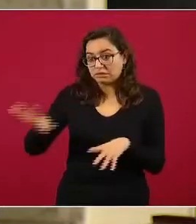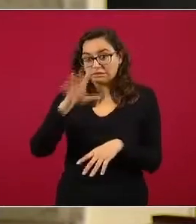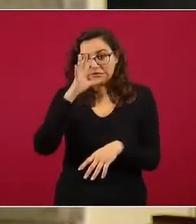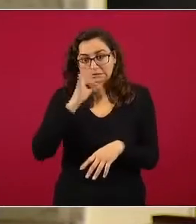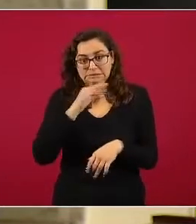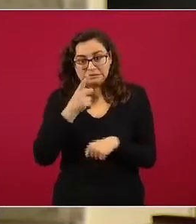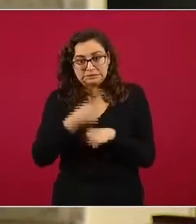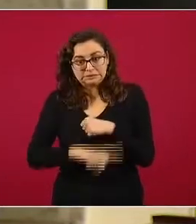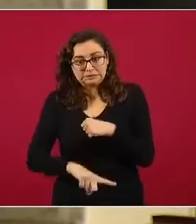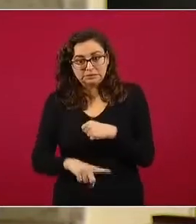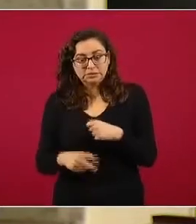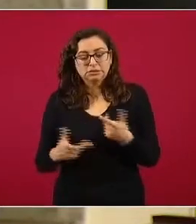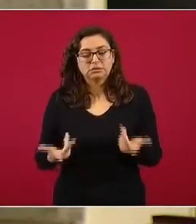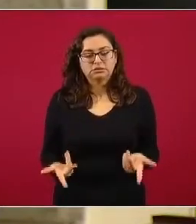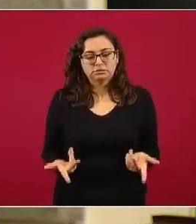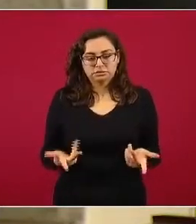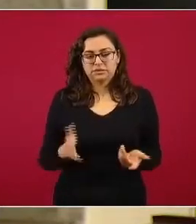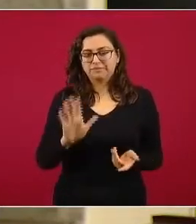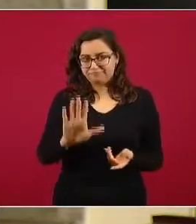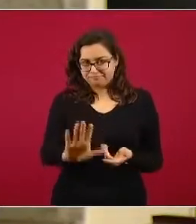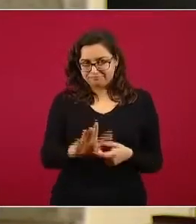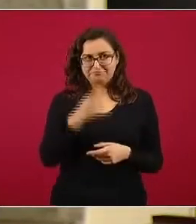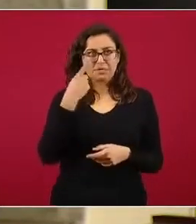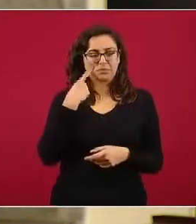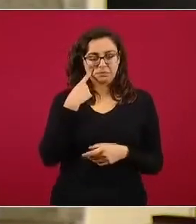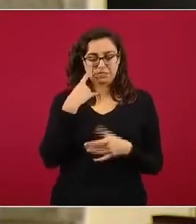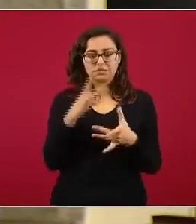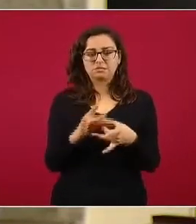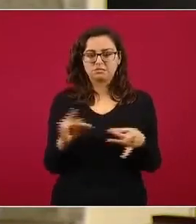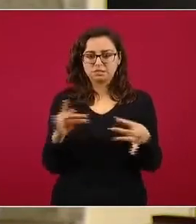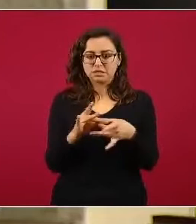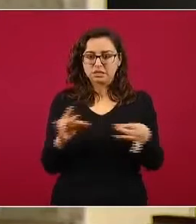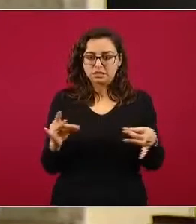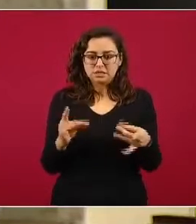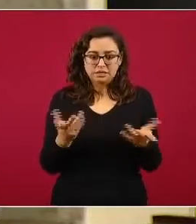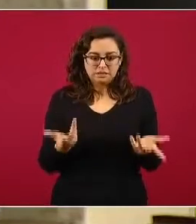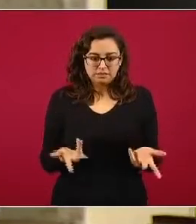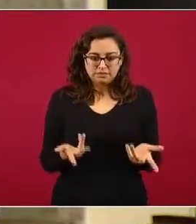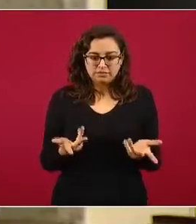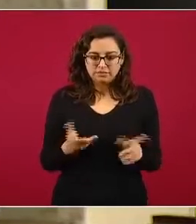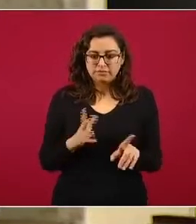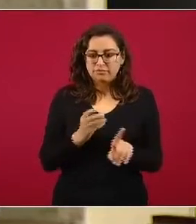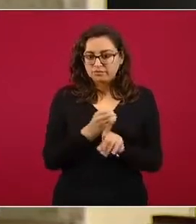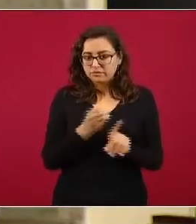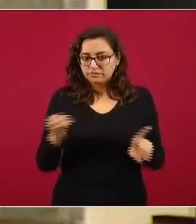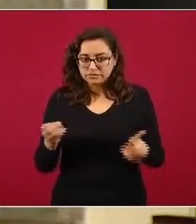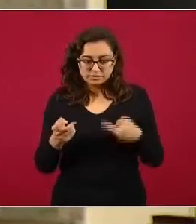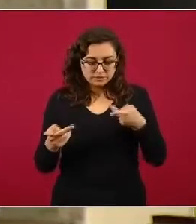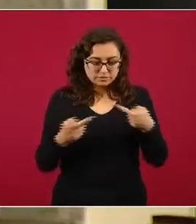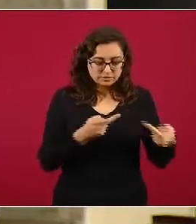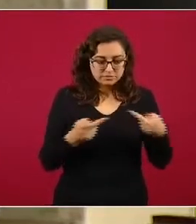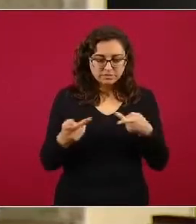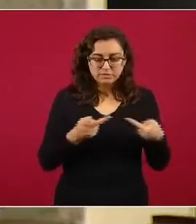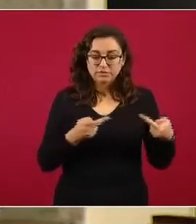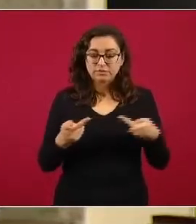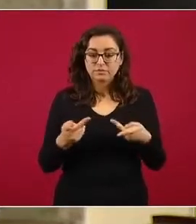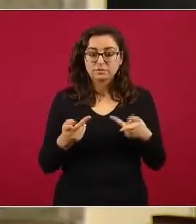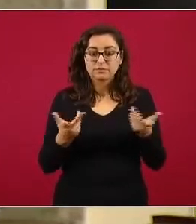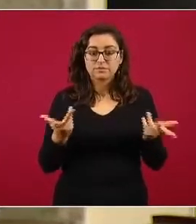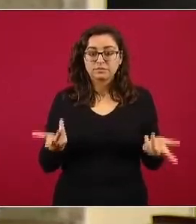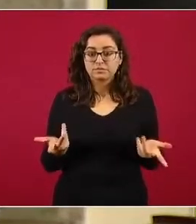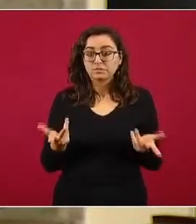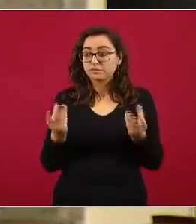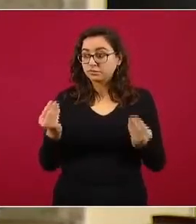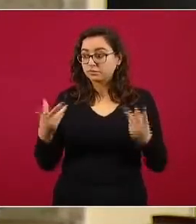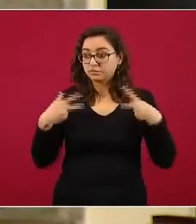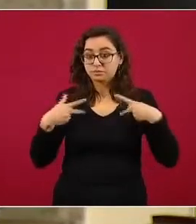planes protocolarios que piensan manejar ustedes, ya que pues muchos mexicanos dependen pues del día a